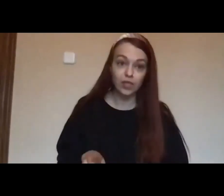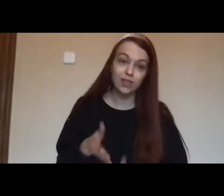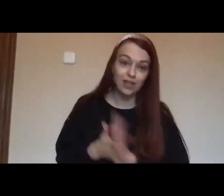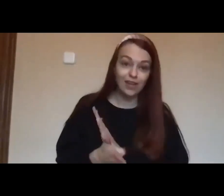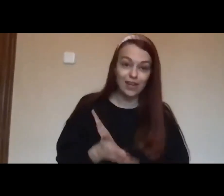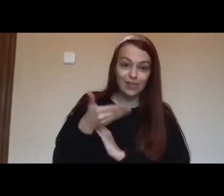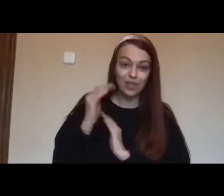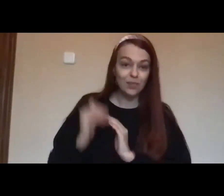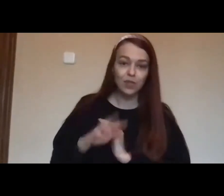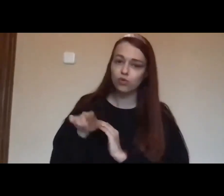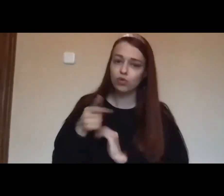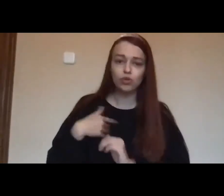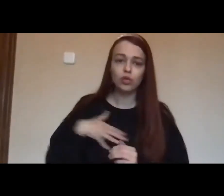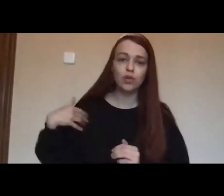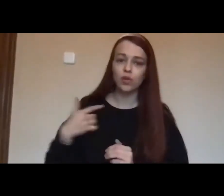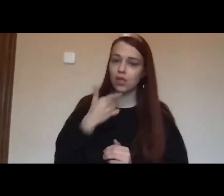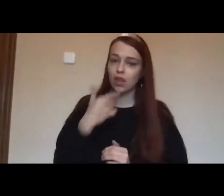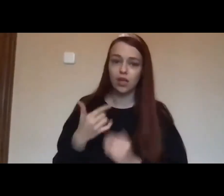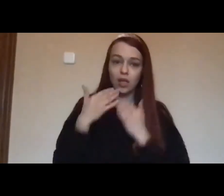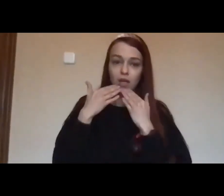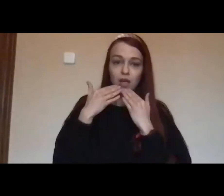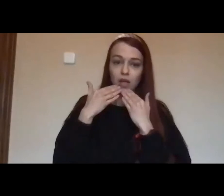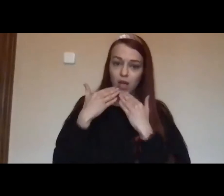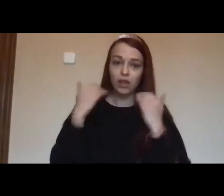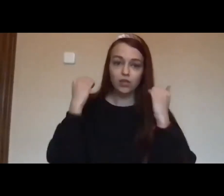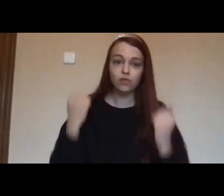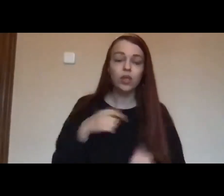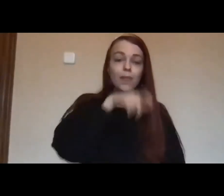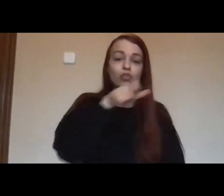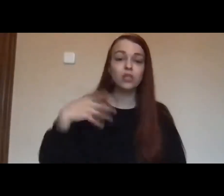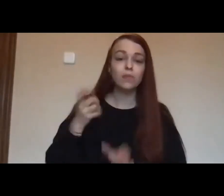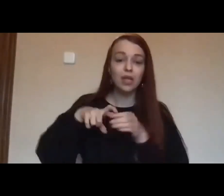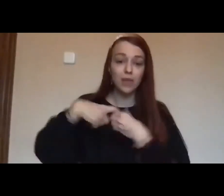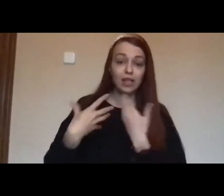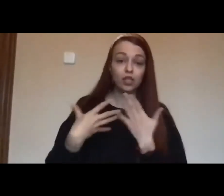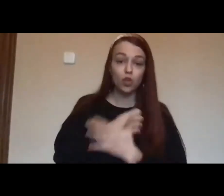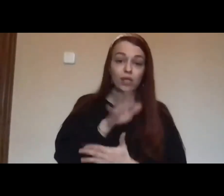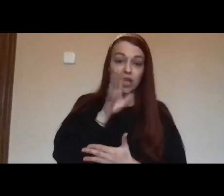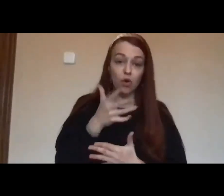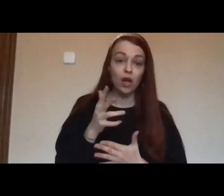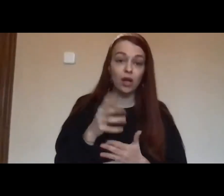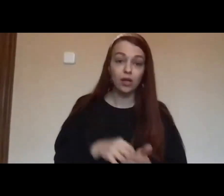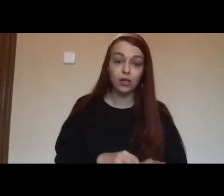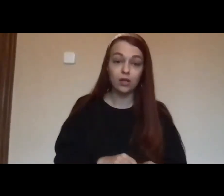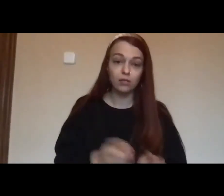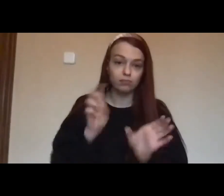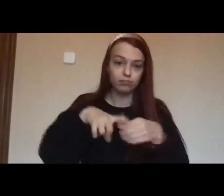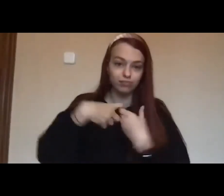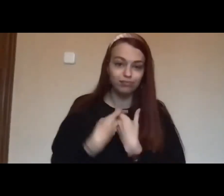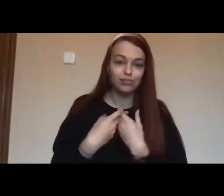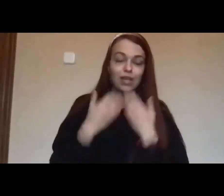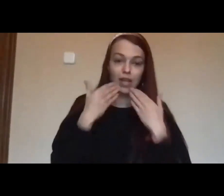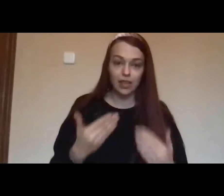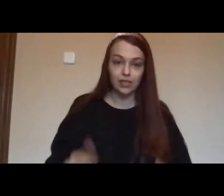importante, quiero transmitir mi más profundo agradecimiento a todos los participantes que están asistiendo a ella.